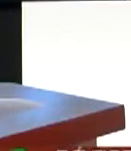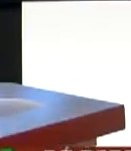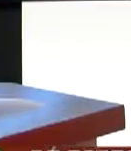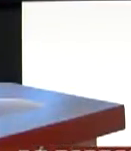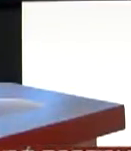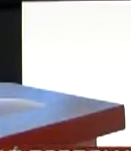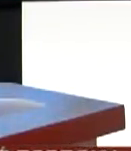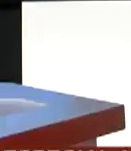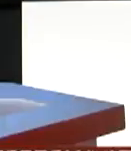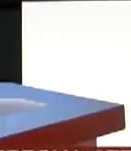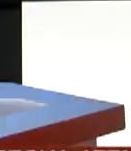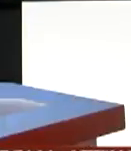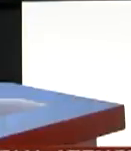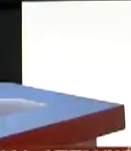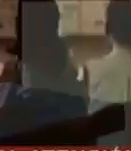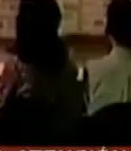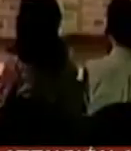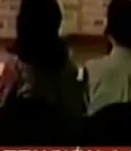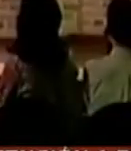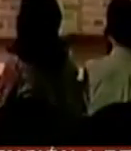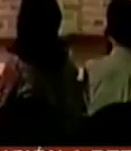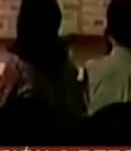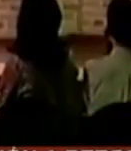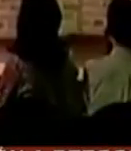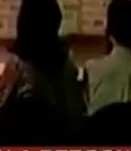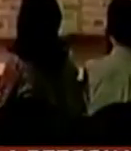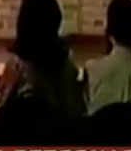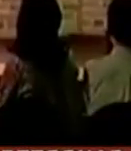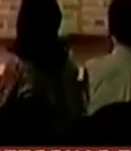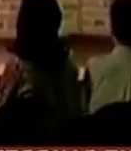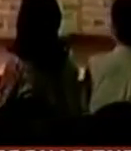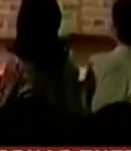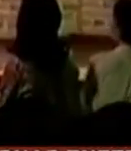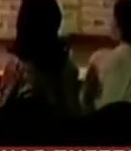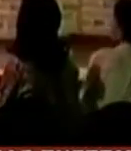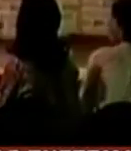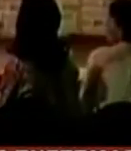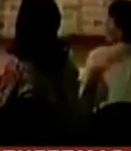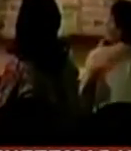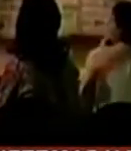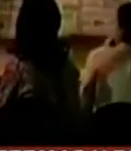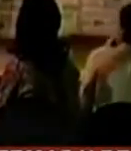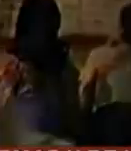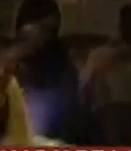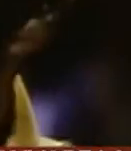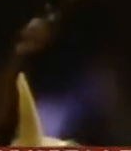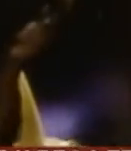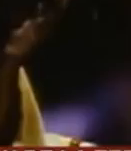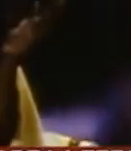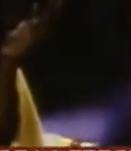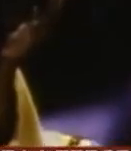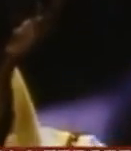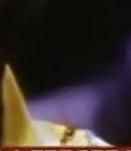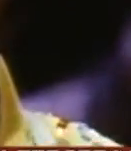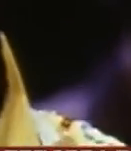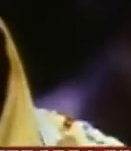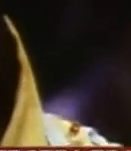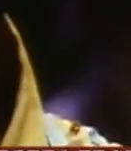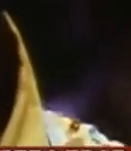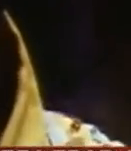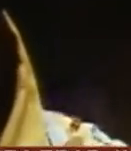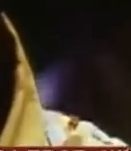El legendario músico estadounidense Chuck Berry, uno de los grandes padrinos del rock, anunció en el día de su cumpleaños, oiga